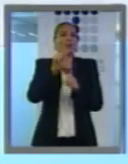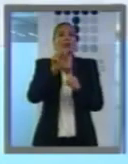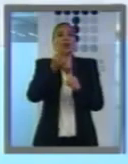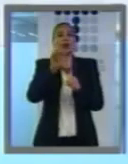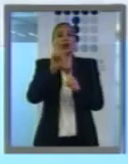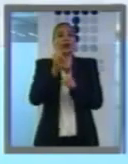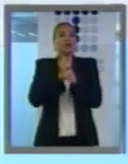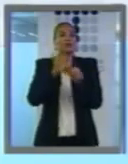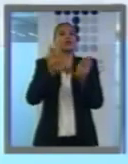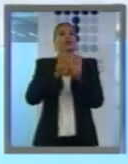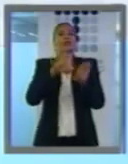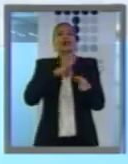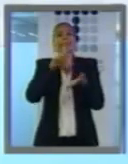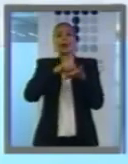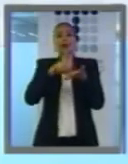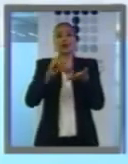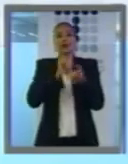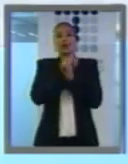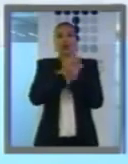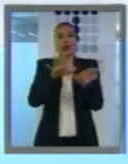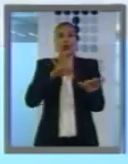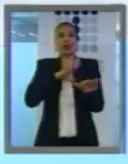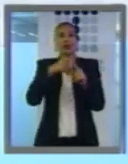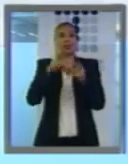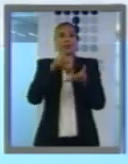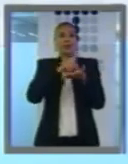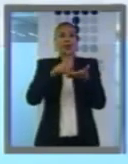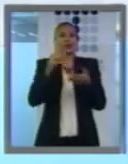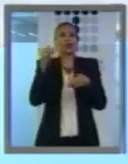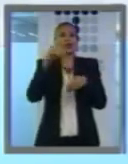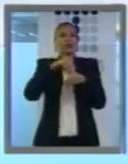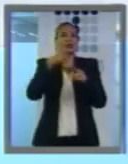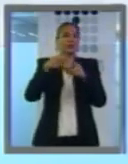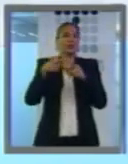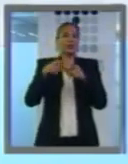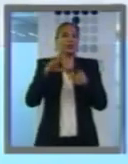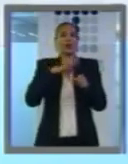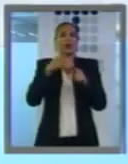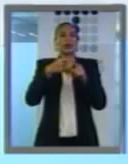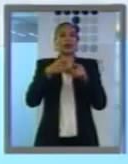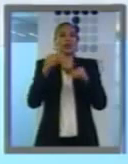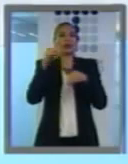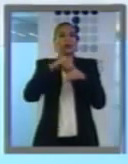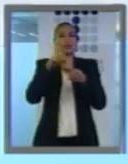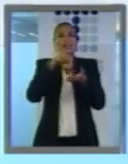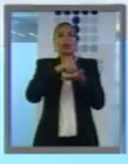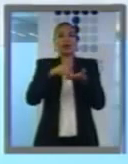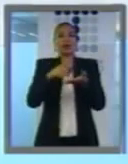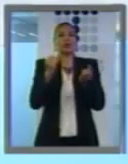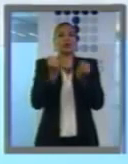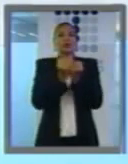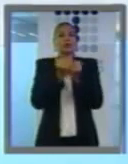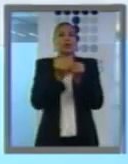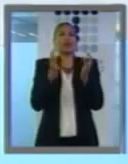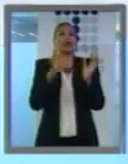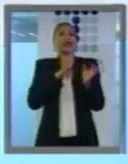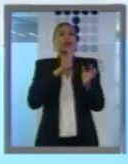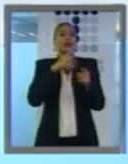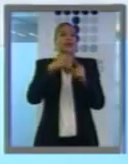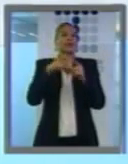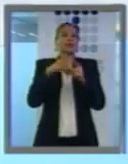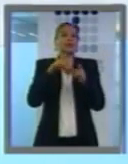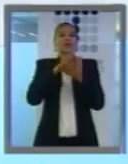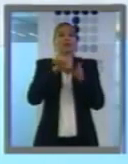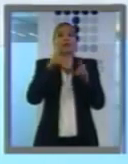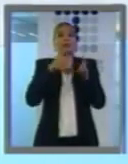a la información, no solamente como un derecho instrumental que potencializa el ejercicio de otros derechos, sino verlo también como una